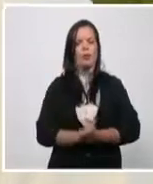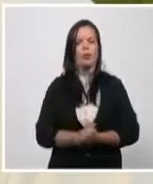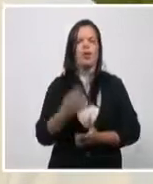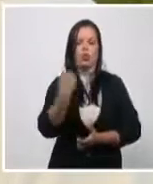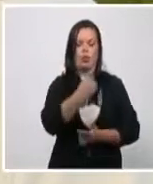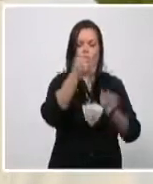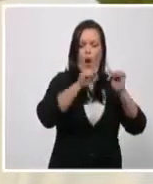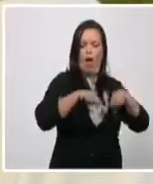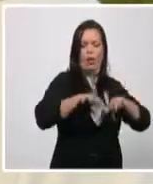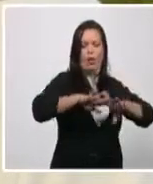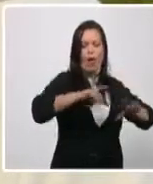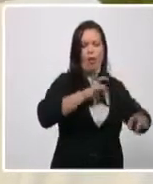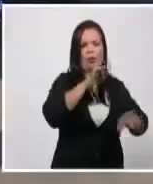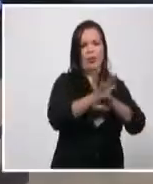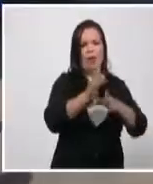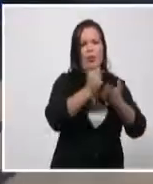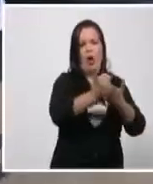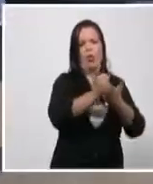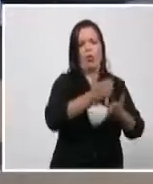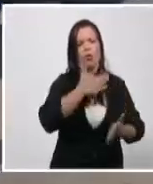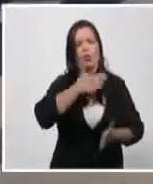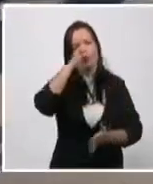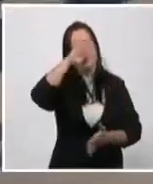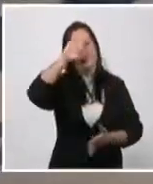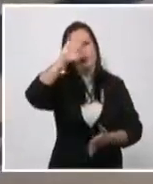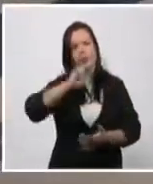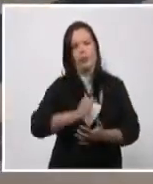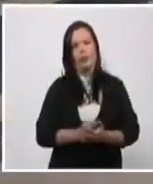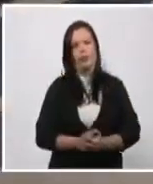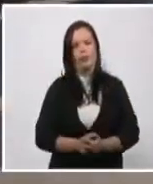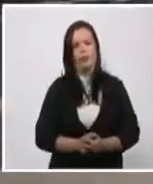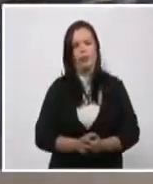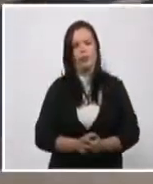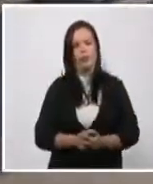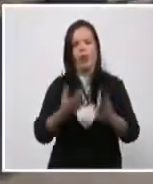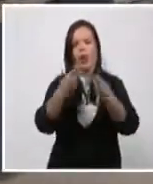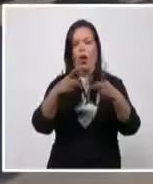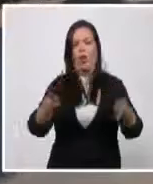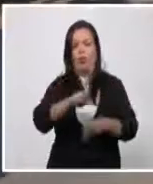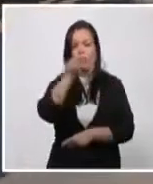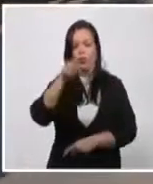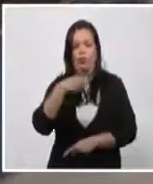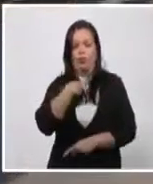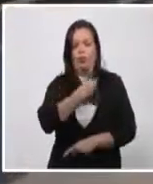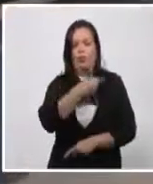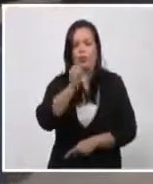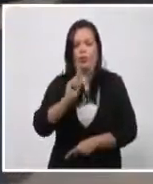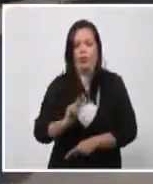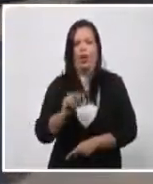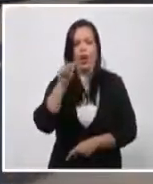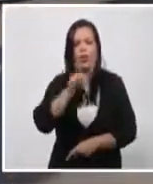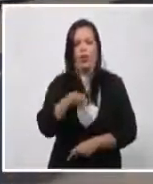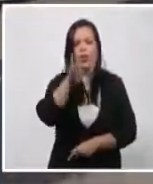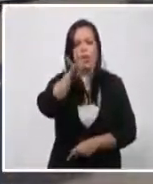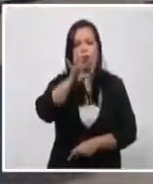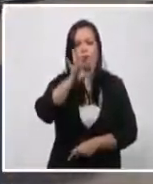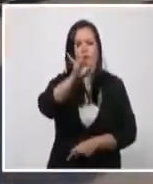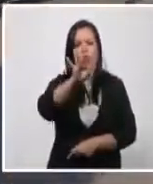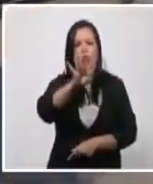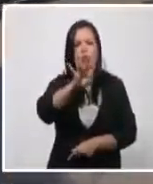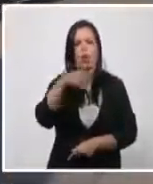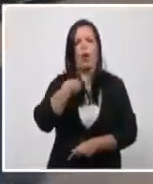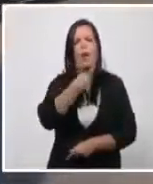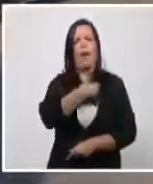apoyo aquí a nuestro país. Los profesionales de la salud cubanos, de ellos 48 médicos